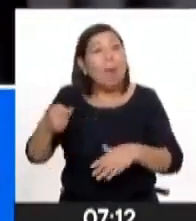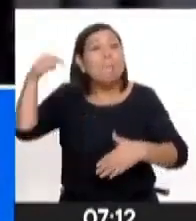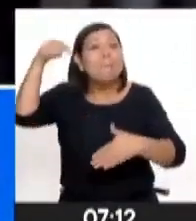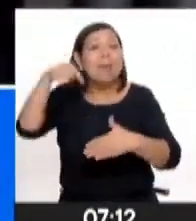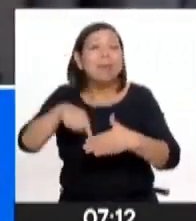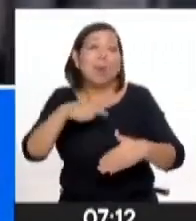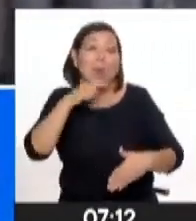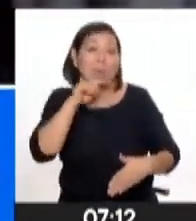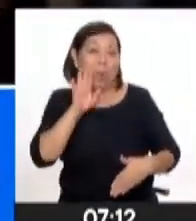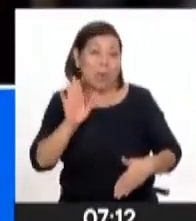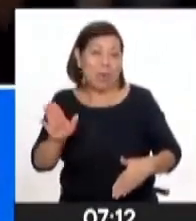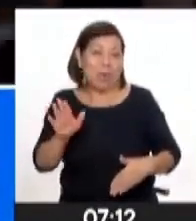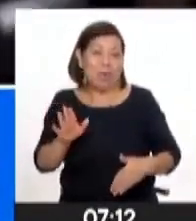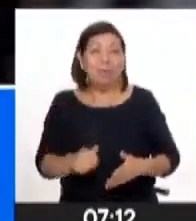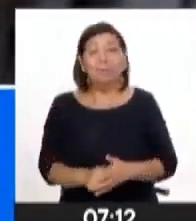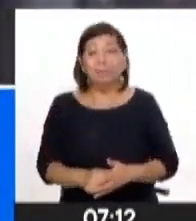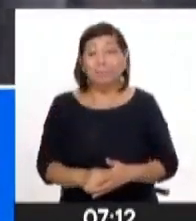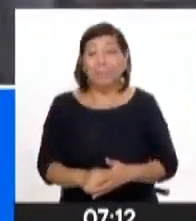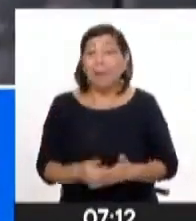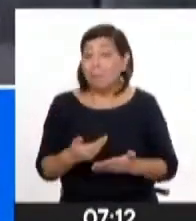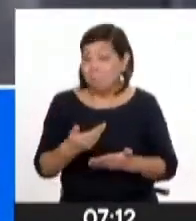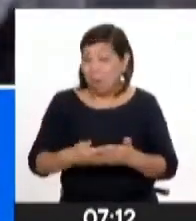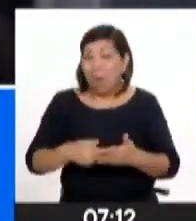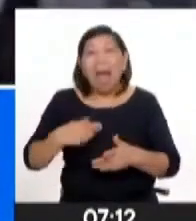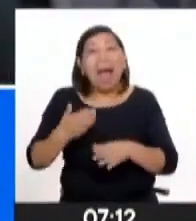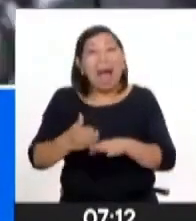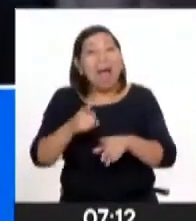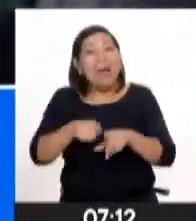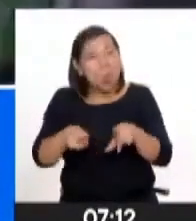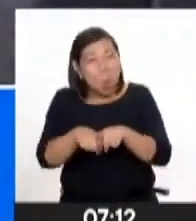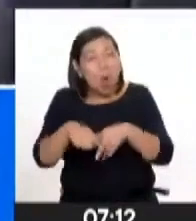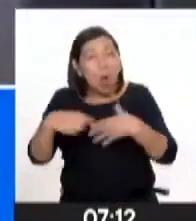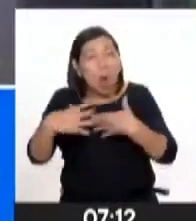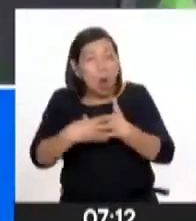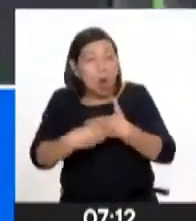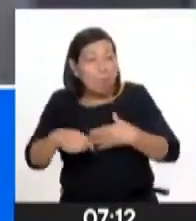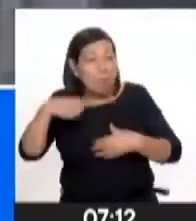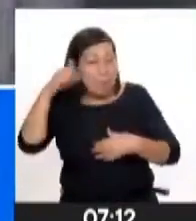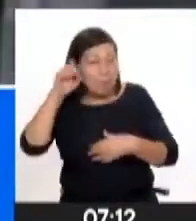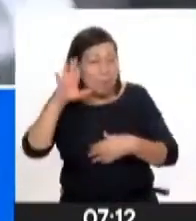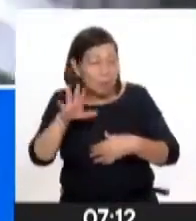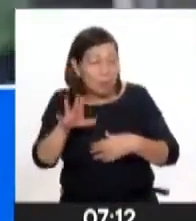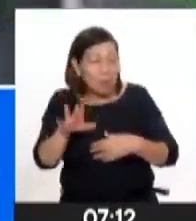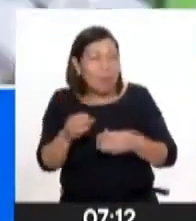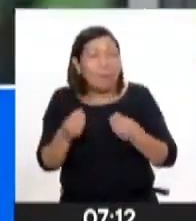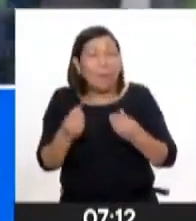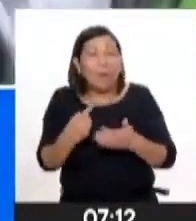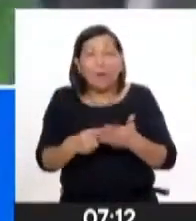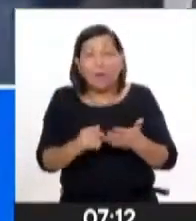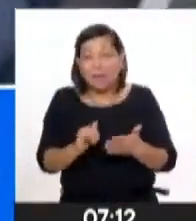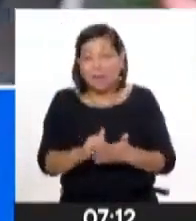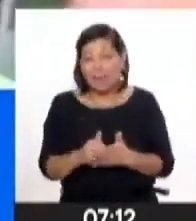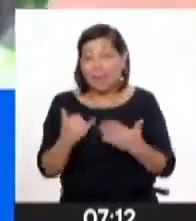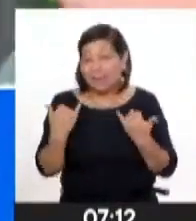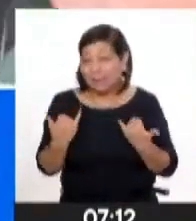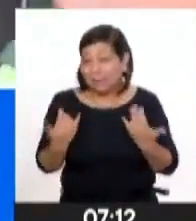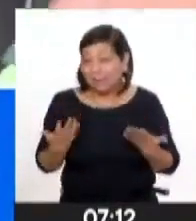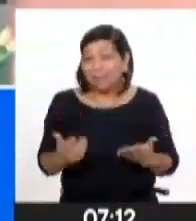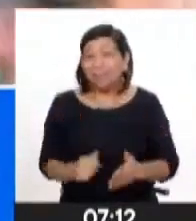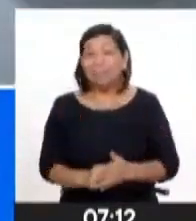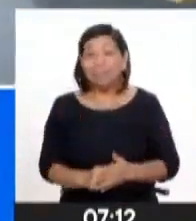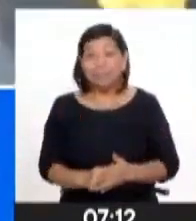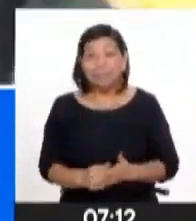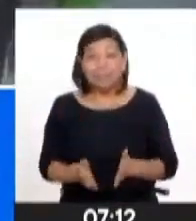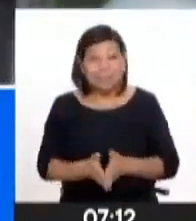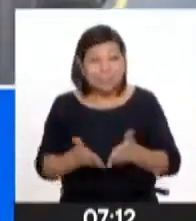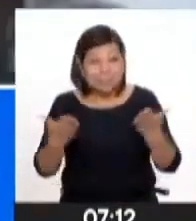emitida por el 22º Juzgado Penal Liquidador de la Corte Superior de Justicia de Lima, que establece que Van der Sloot será entregado a los agentes